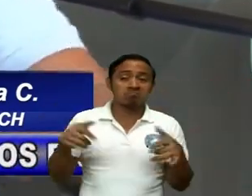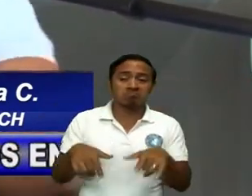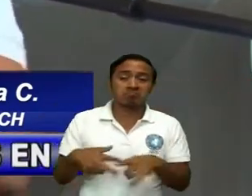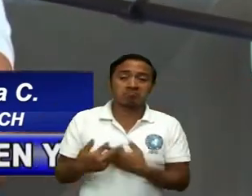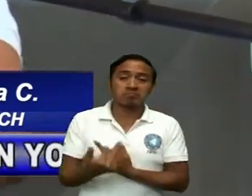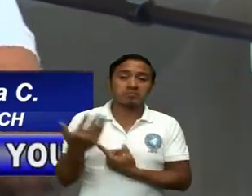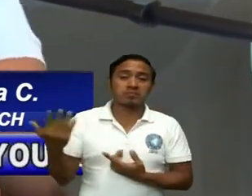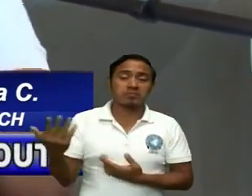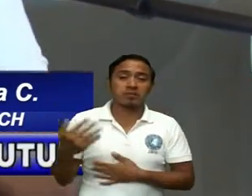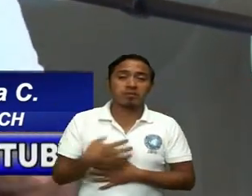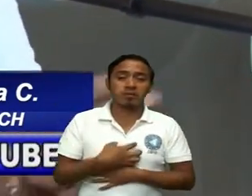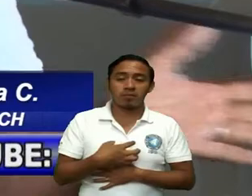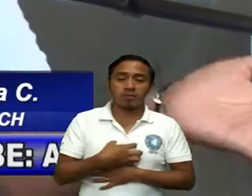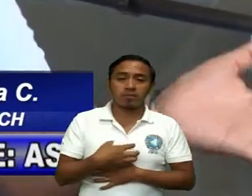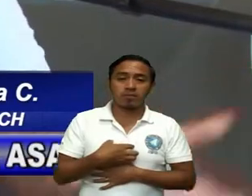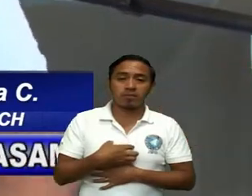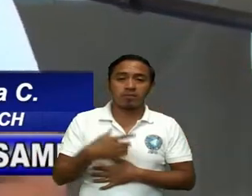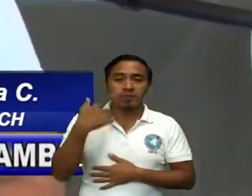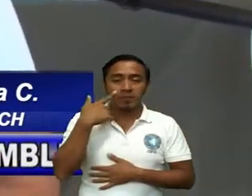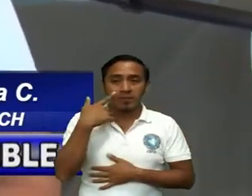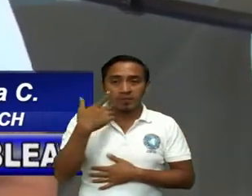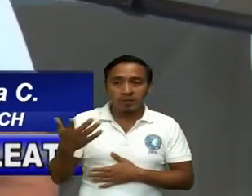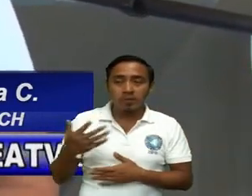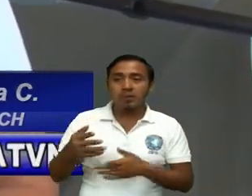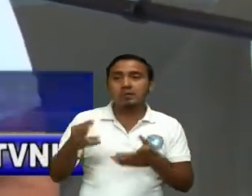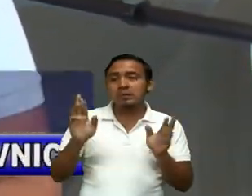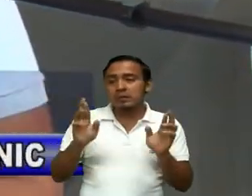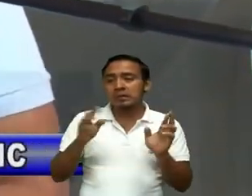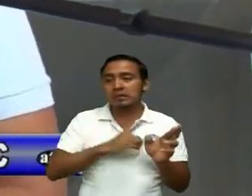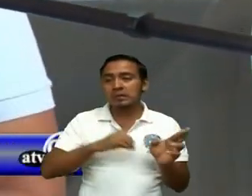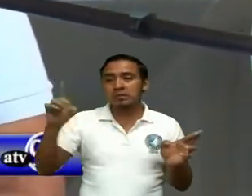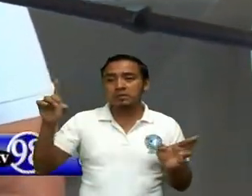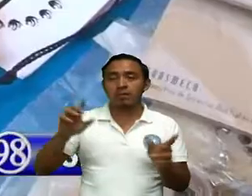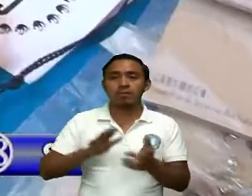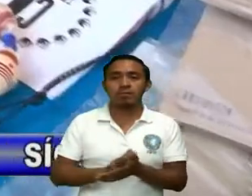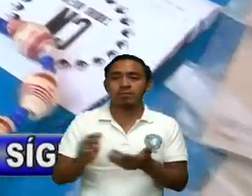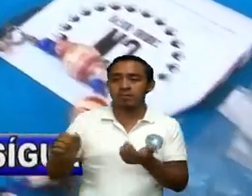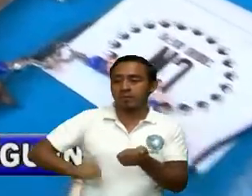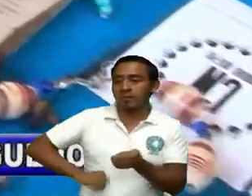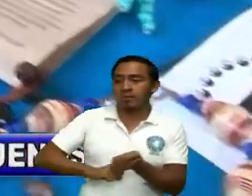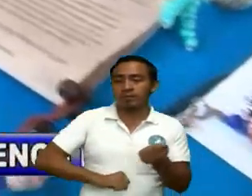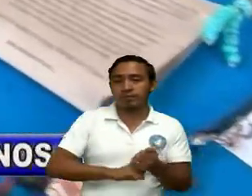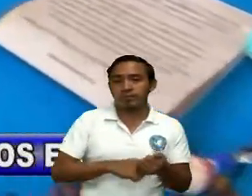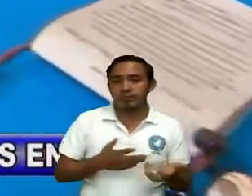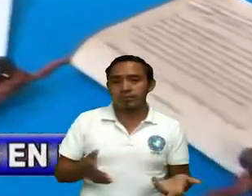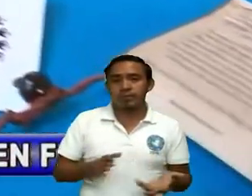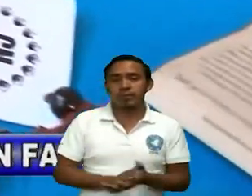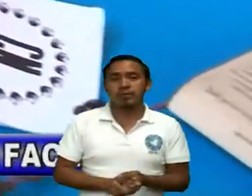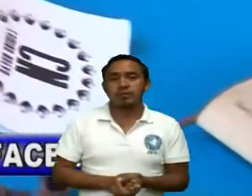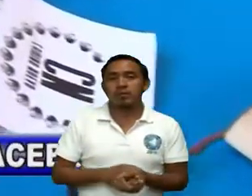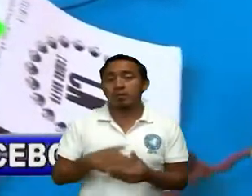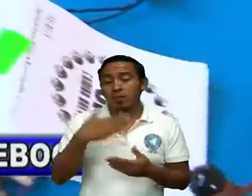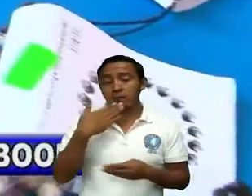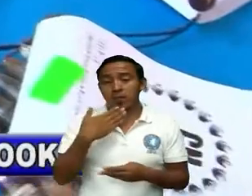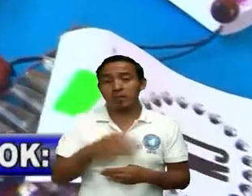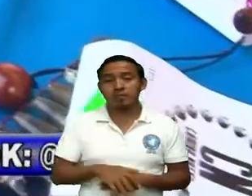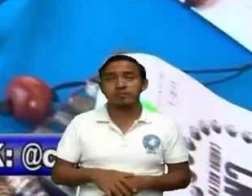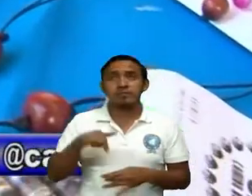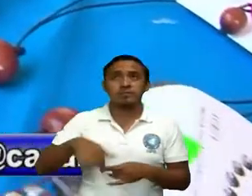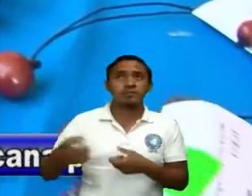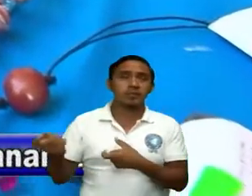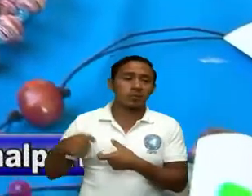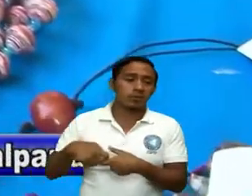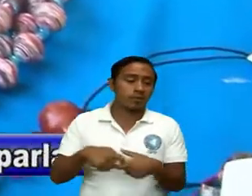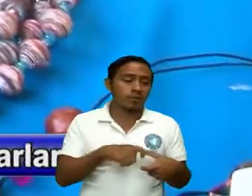empezando con nuestros productos a ver cómo nos va, si Dios quiere, pues. Y el apoyo que tenemos es bastante. Esta